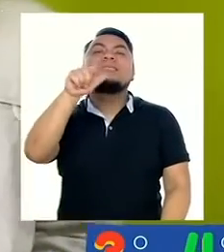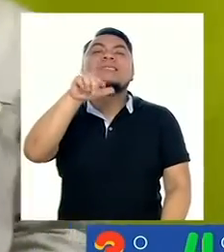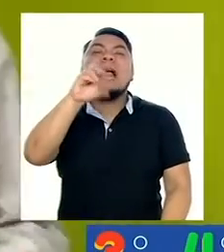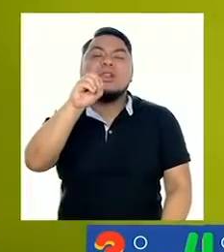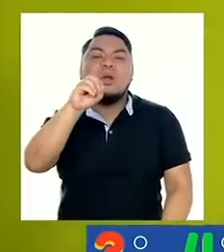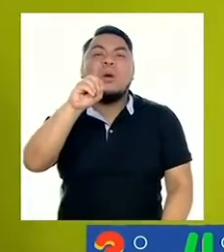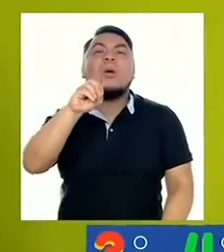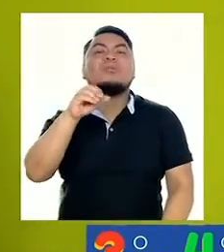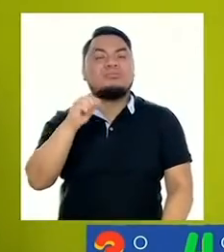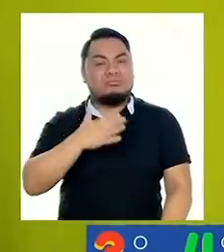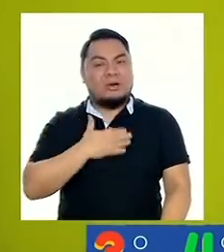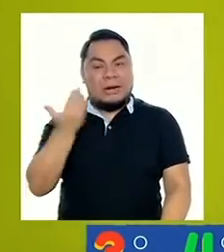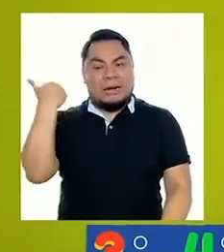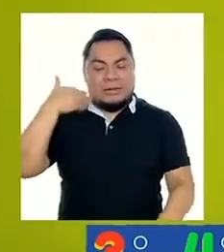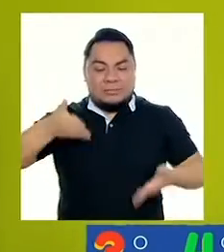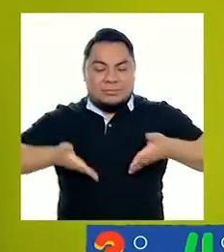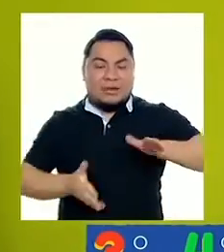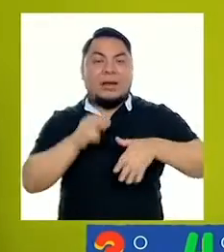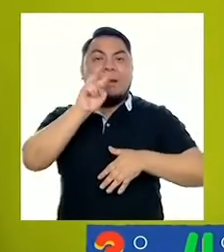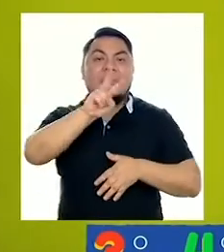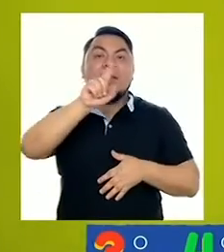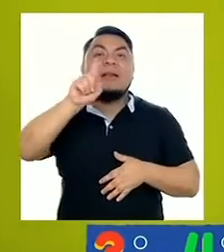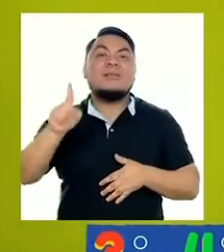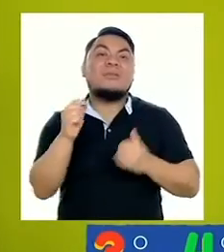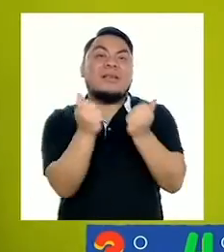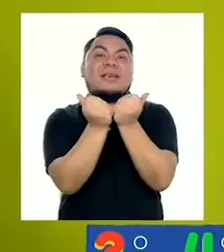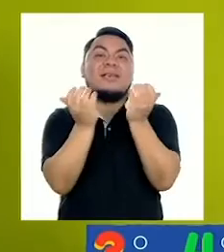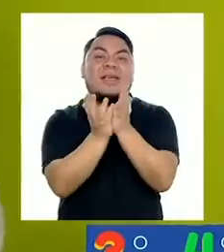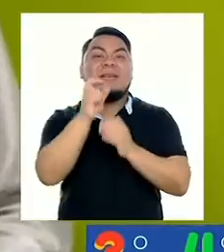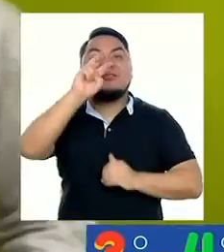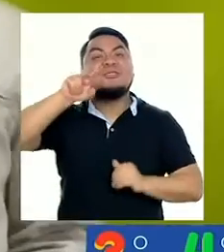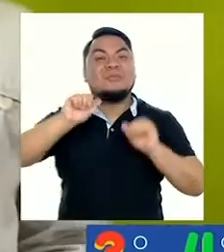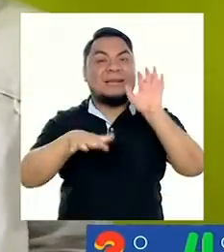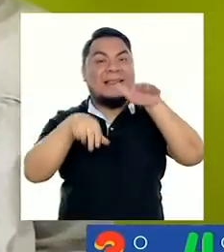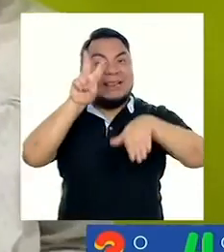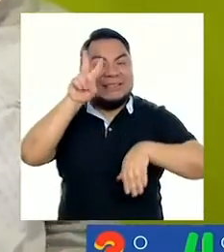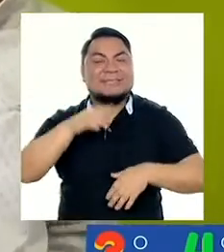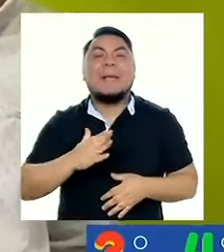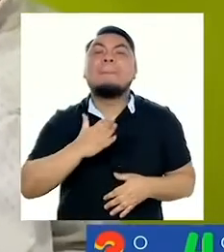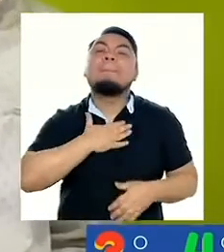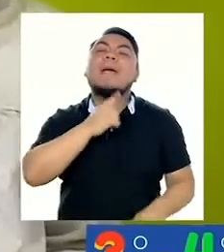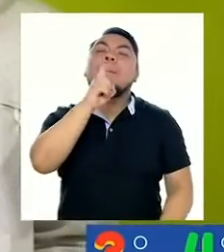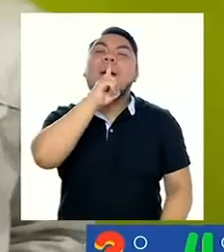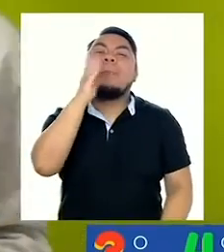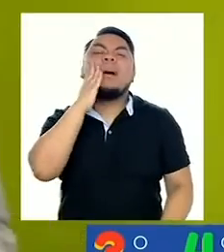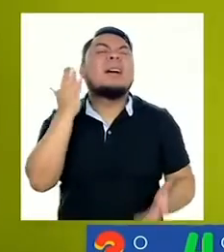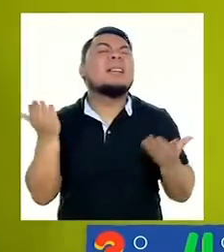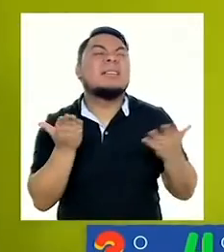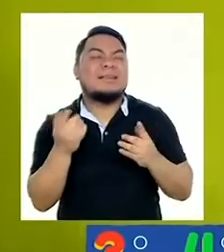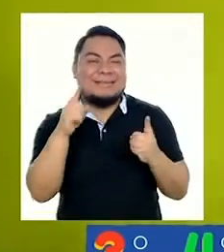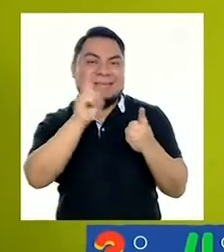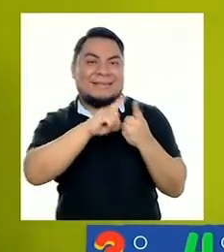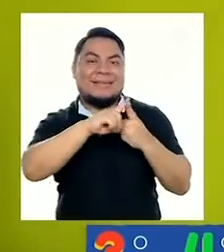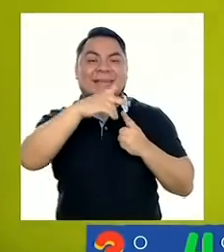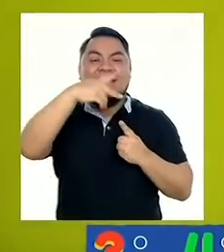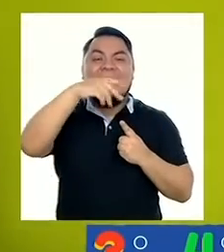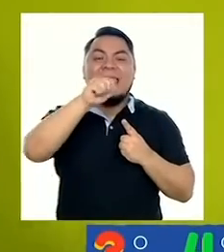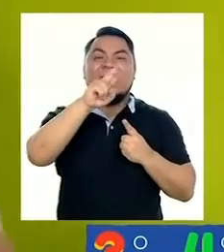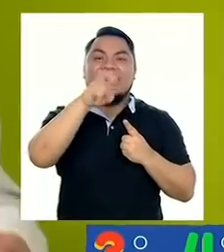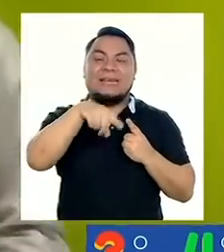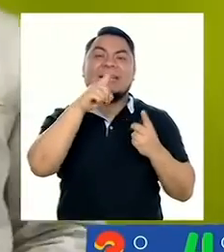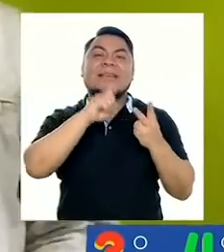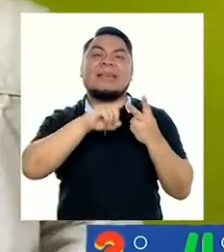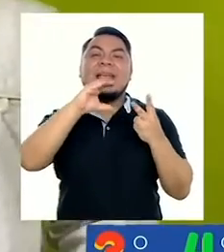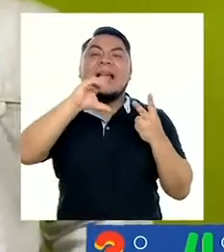Paima. Nací el 21 de abril de 2012. Mis padres son Karen Paima